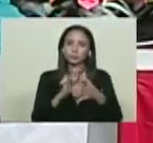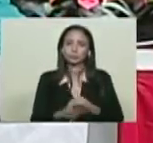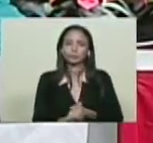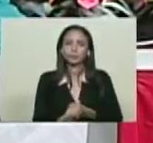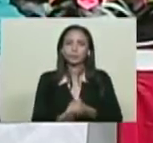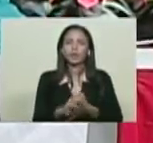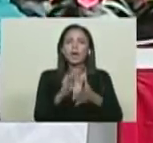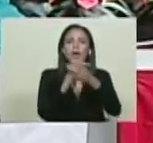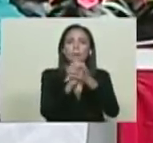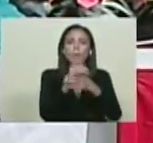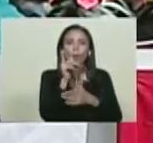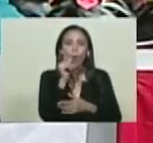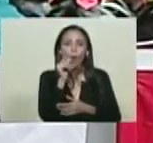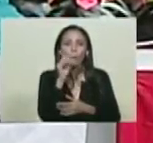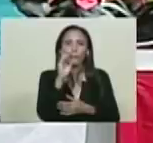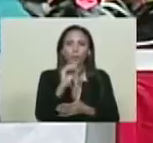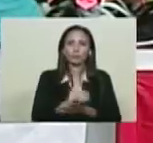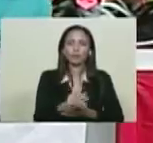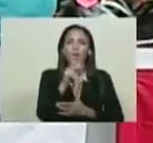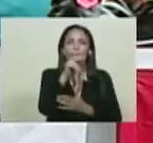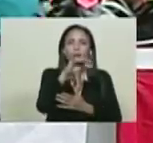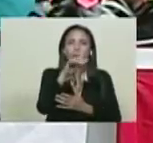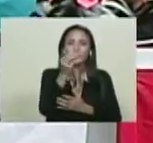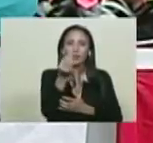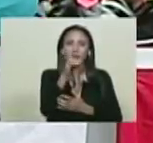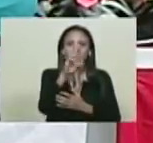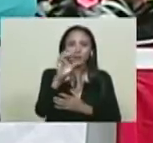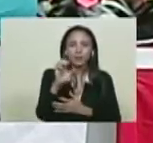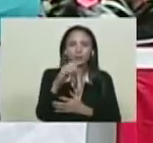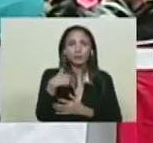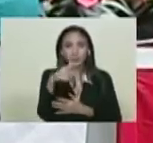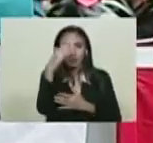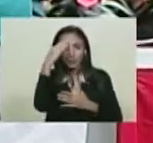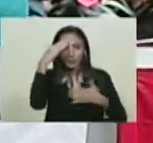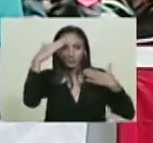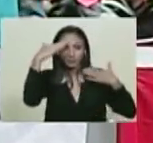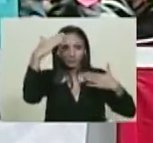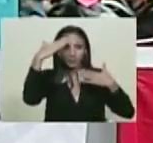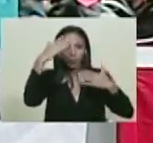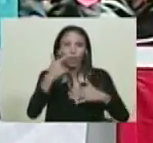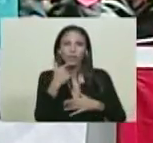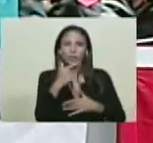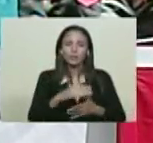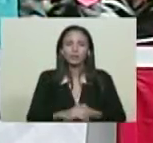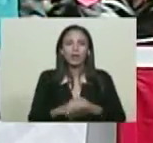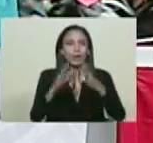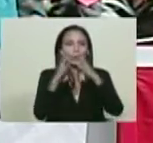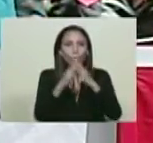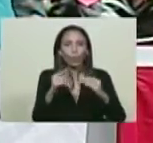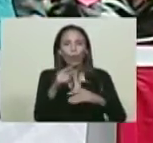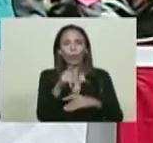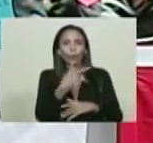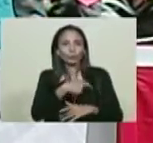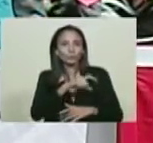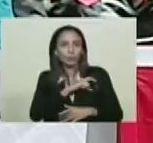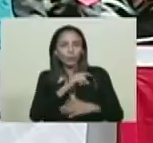Quique Peinado. Desde aquí le envío un saludo a Quique. Ya sabes, Quique, dile a Rajoy aquello que tú sabes.